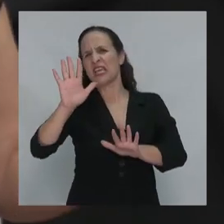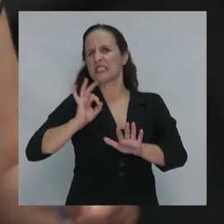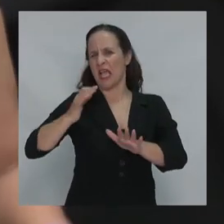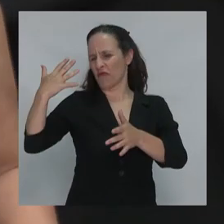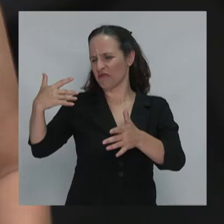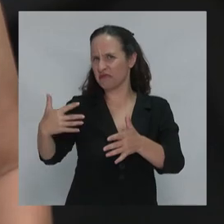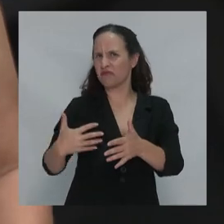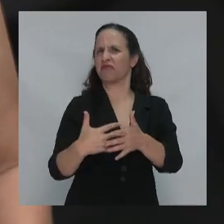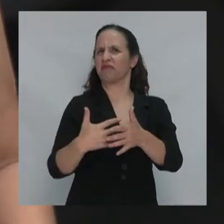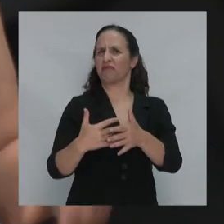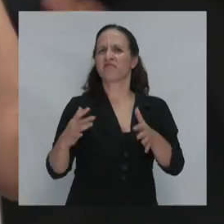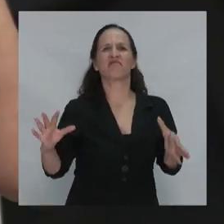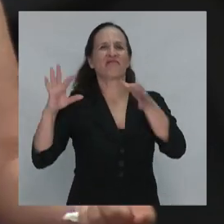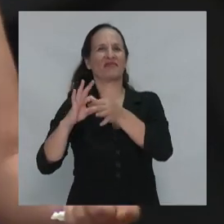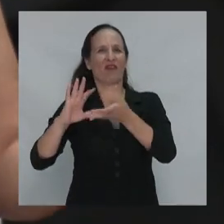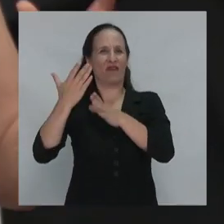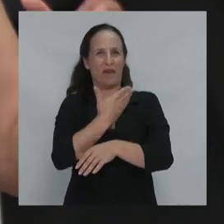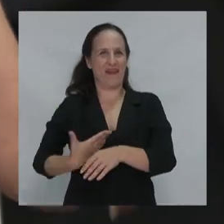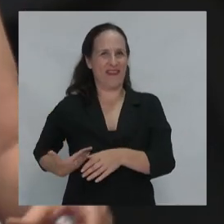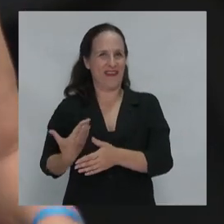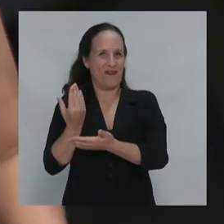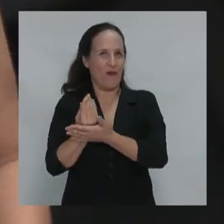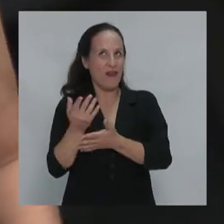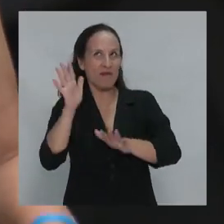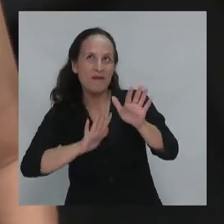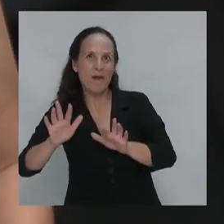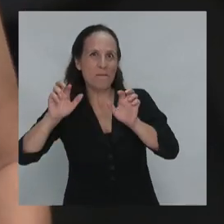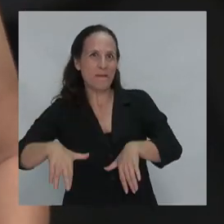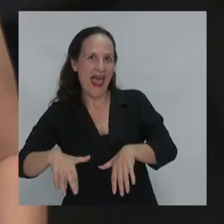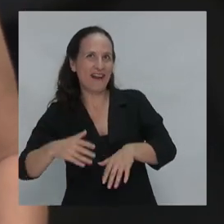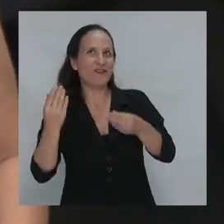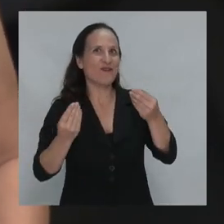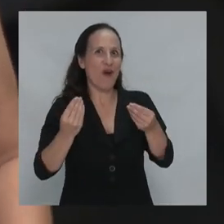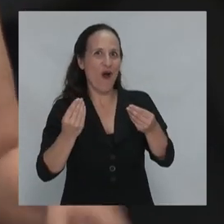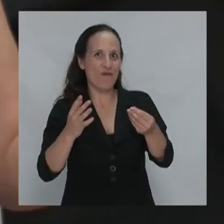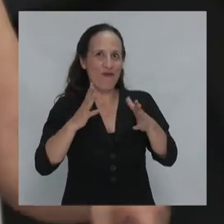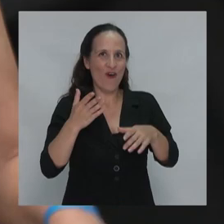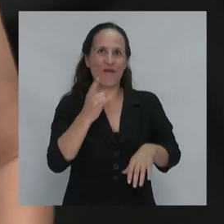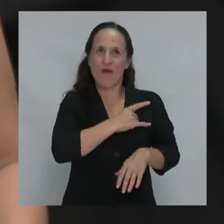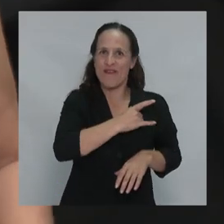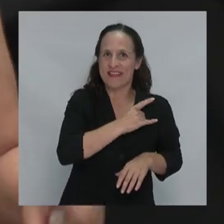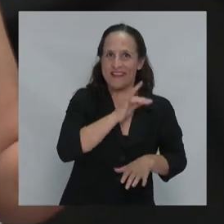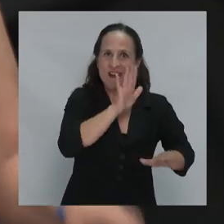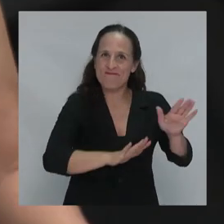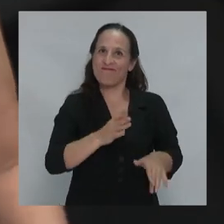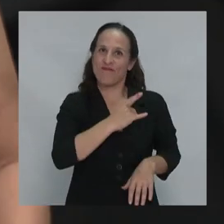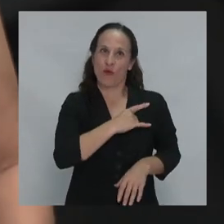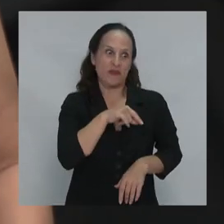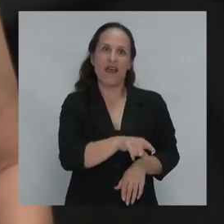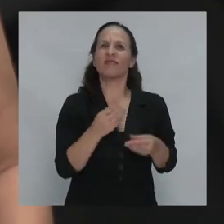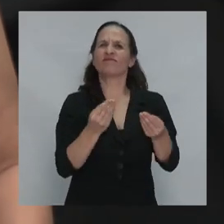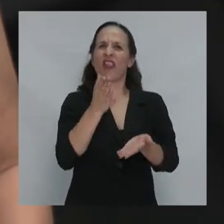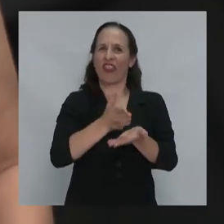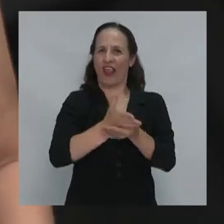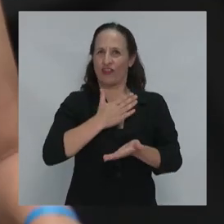consonancia con las políticas de Estado que pensaron de otra manera la formación universitaria y la universidad como un derecho humano y un